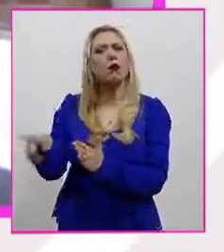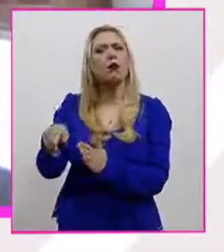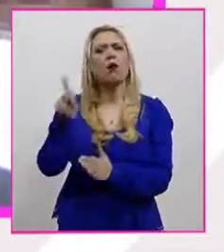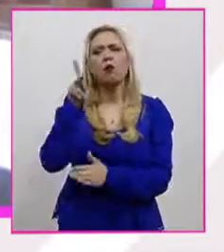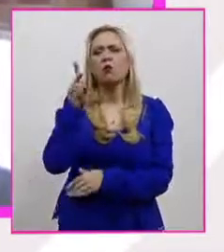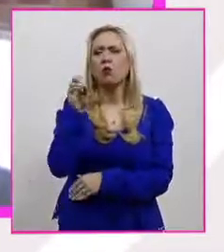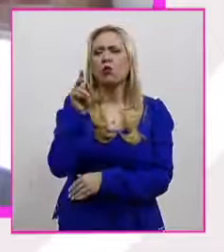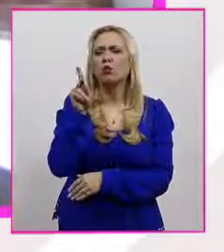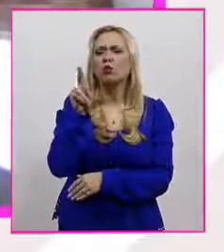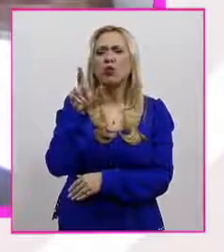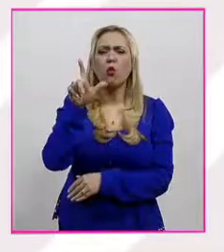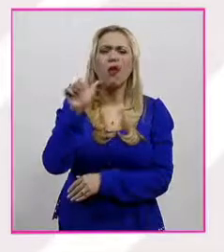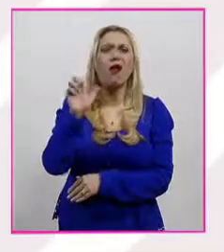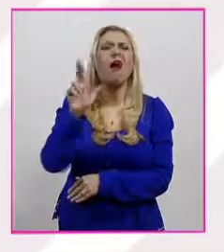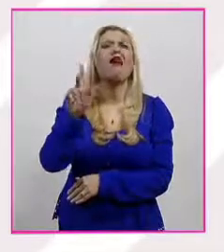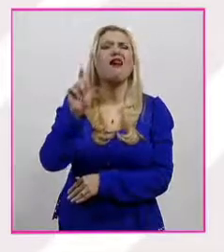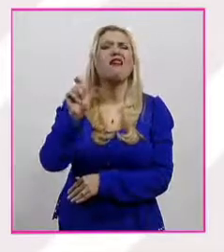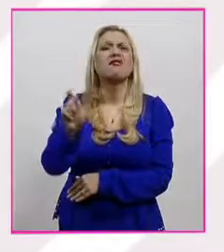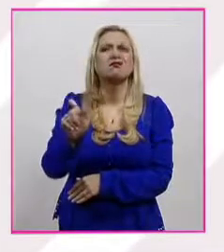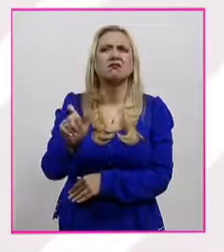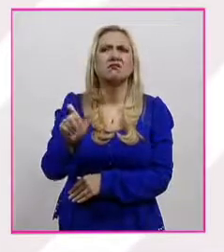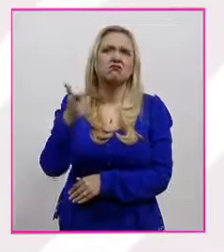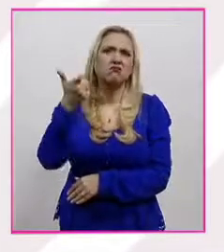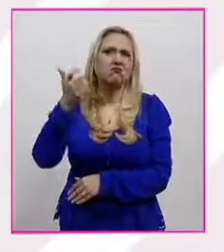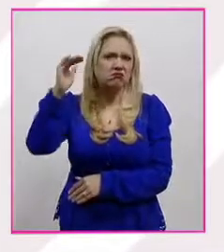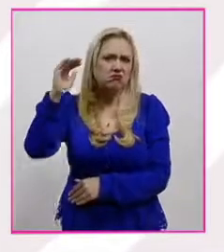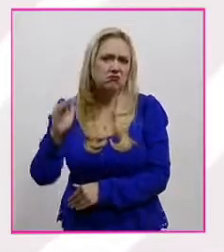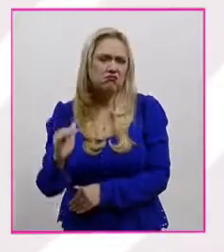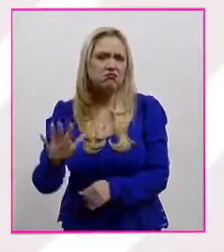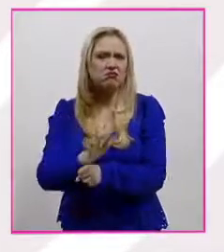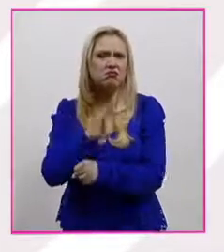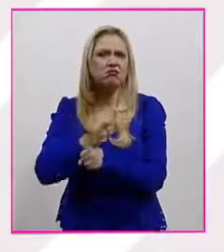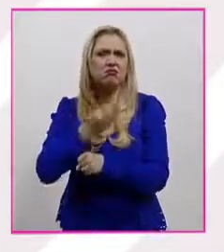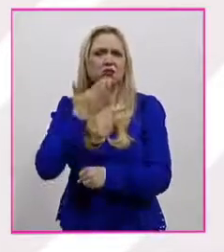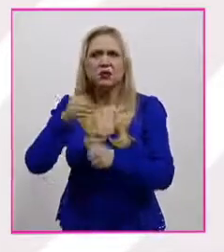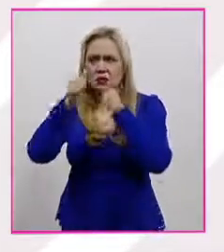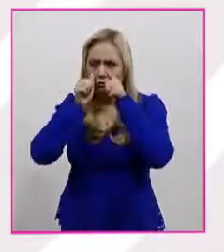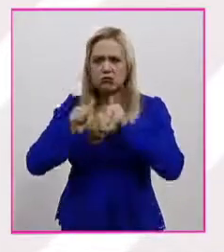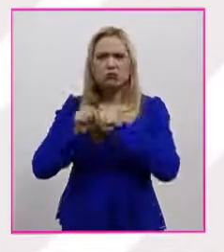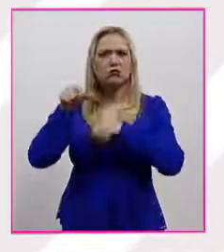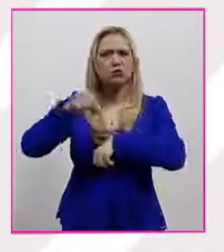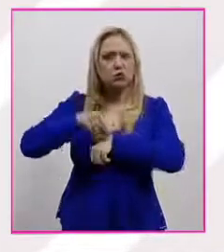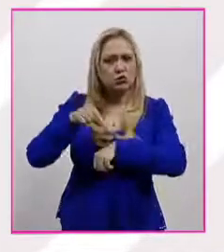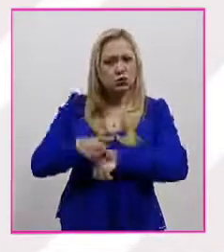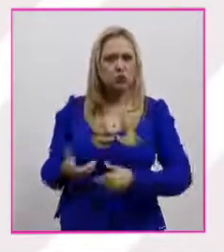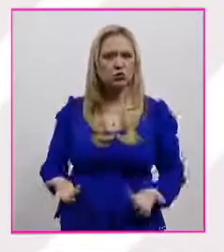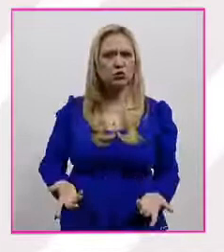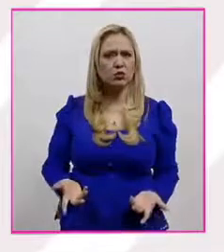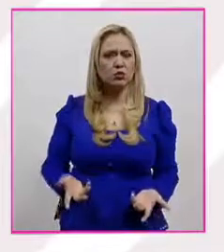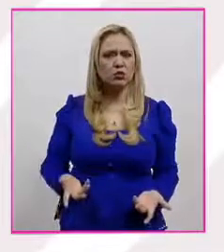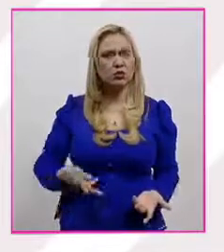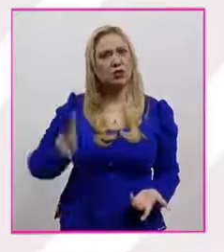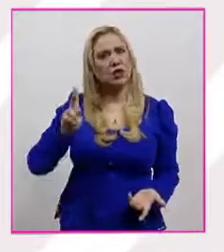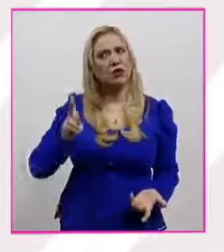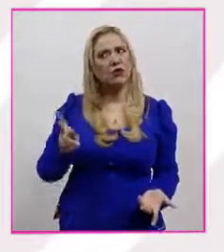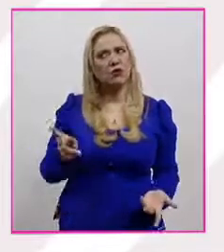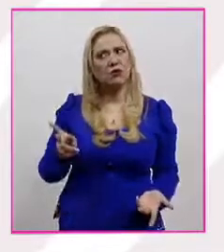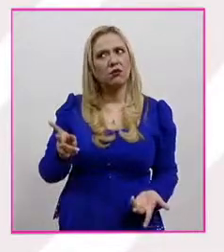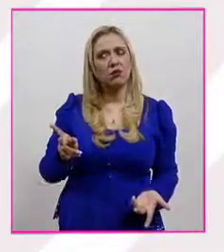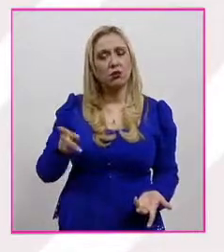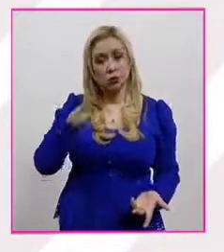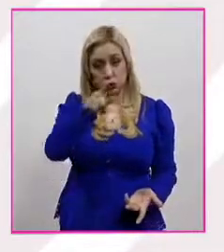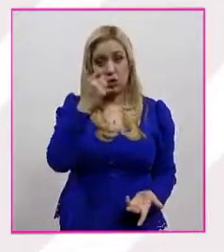pasar mucho tiempo. Entonces, justo lo que se tiene que hacer es en dos ejes: universalizar acceso efectivo, y eso